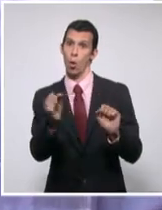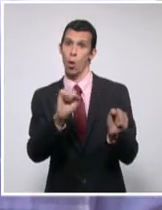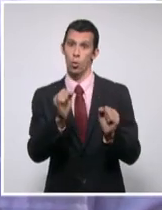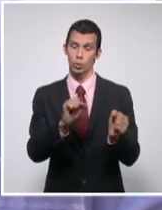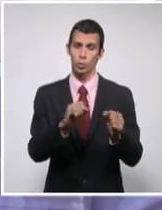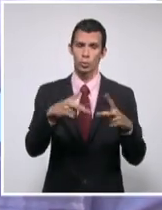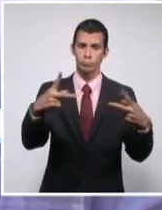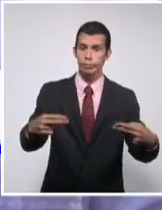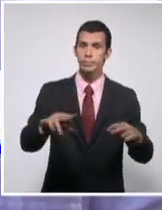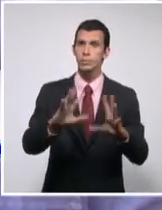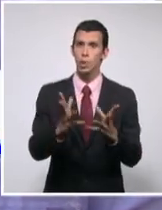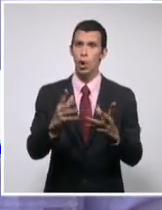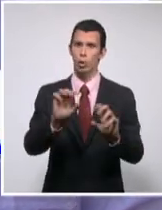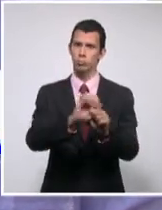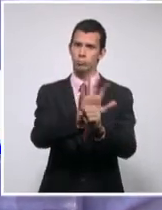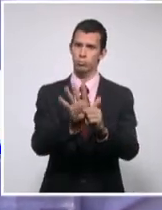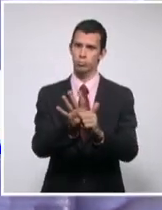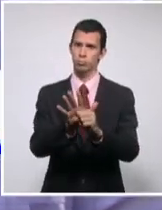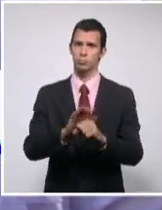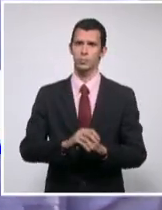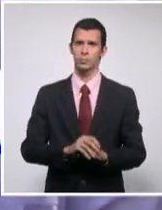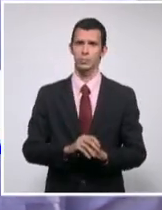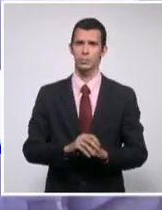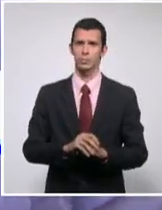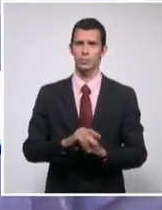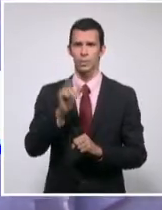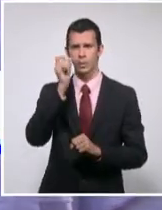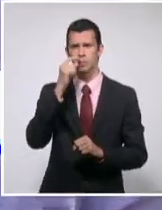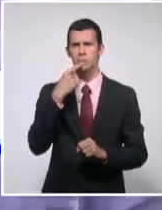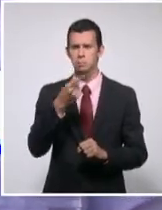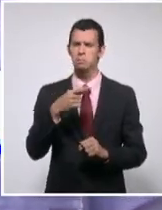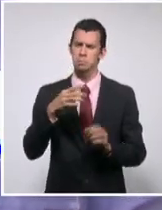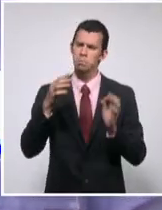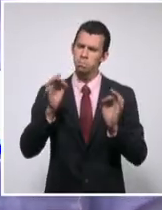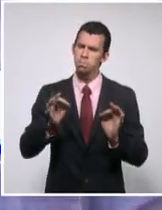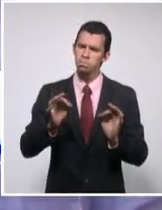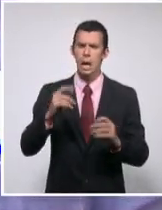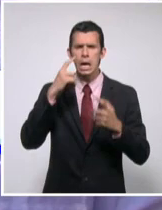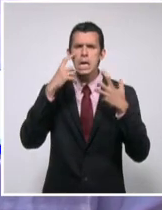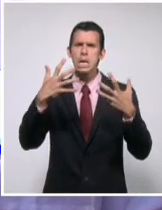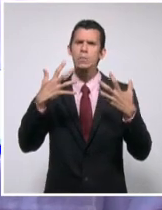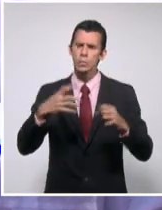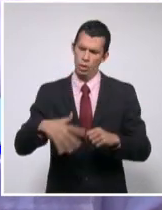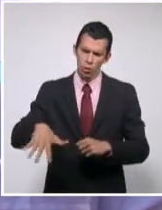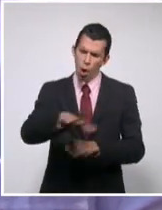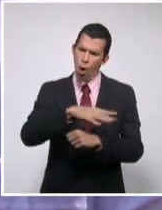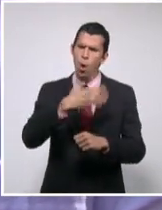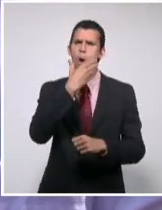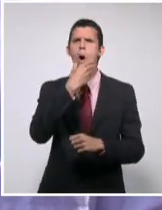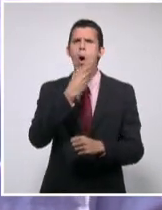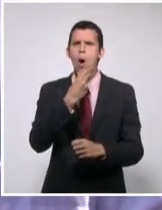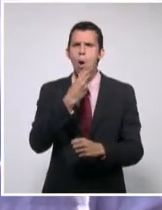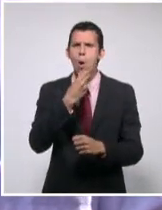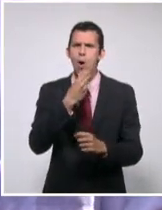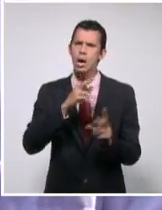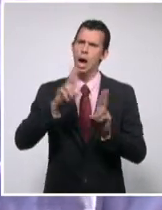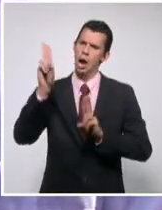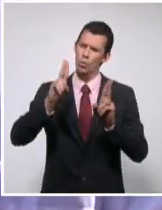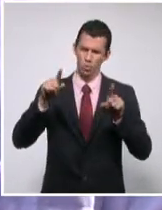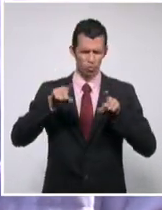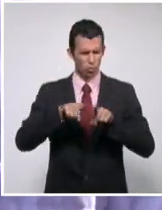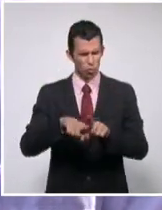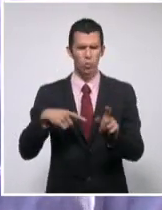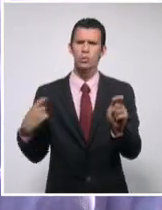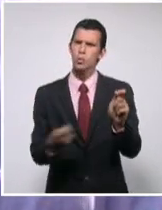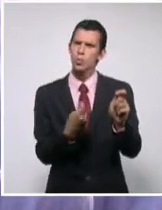importantísima la tarea nos hemos asociado entre la juventud y la salud para enfrentar esta tarea es algo